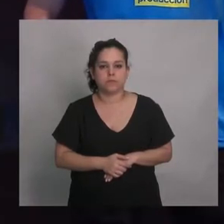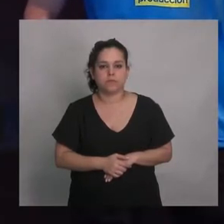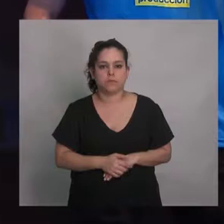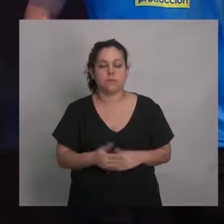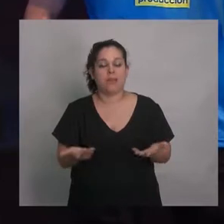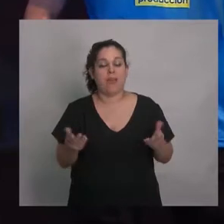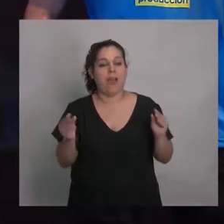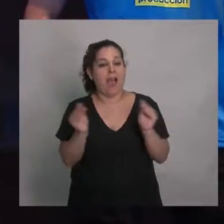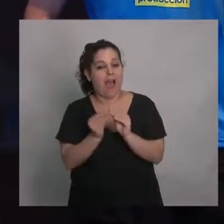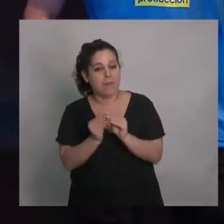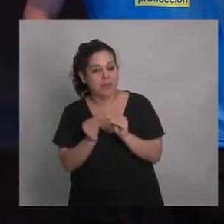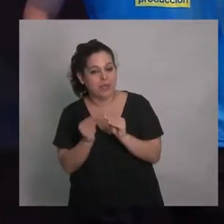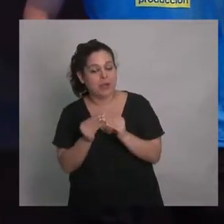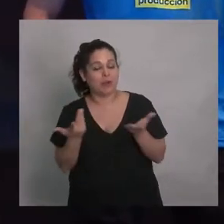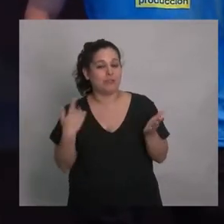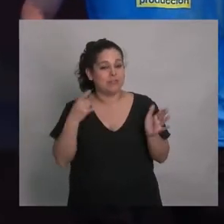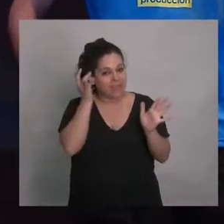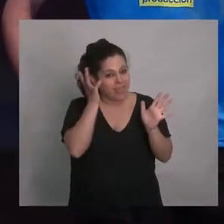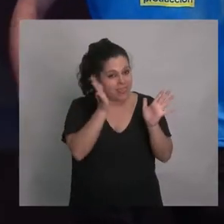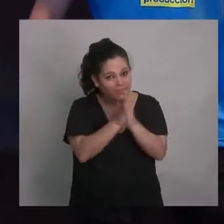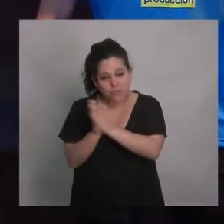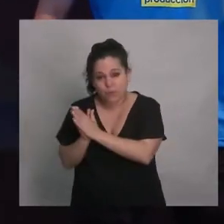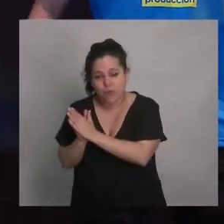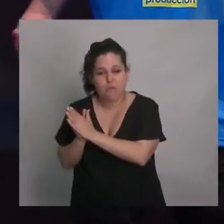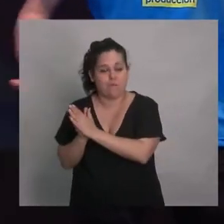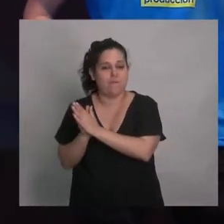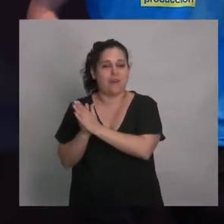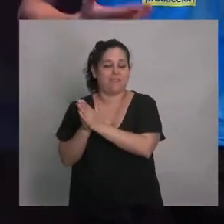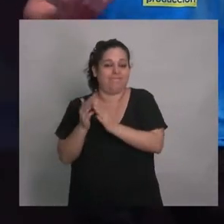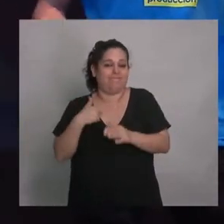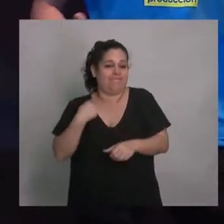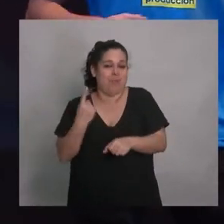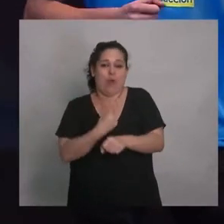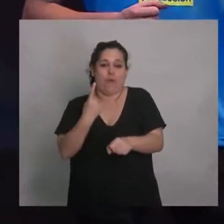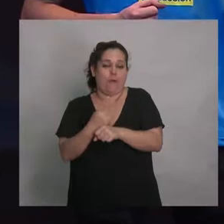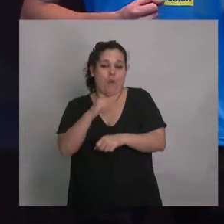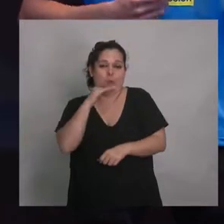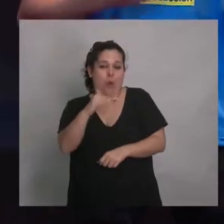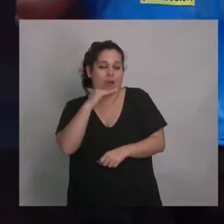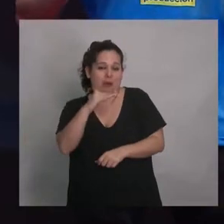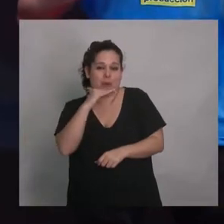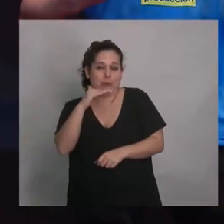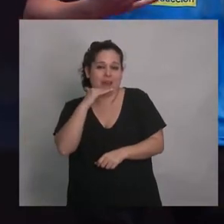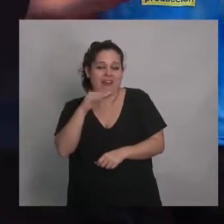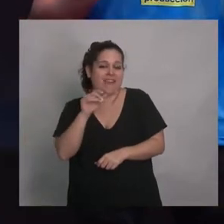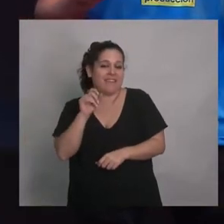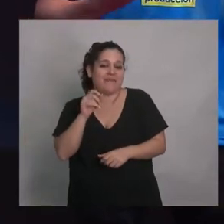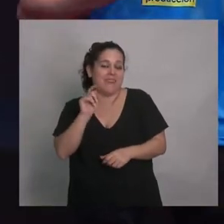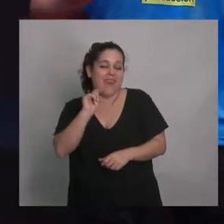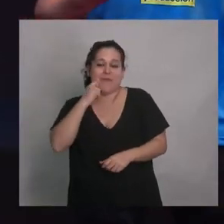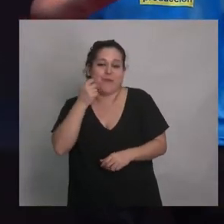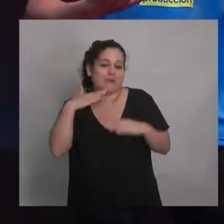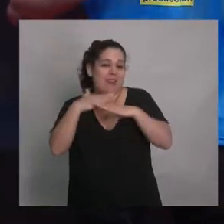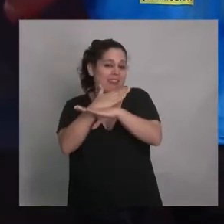amigos les pido disculpas de no poder hablar en esa bella lengua